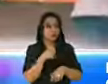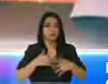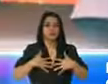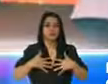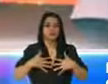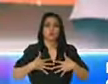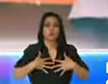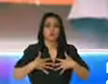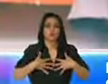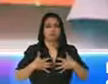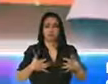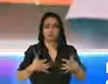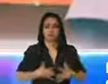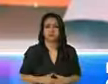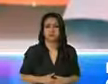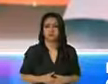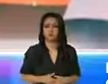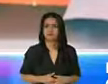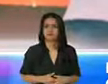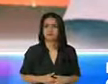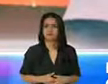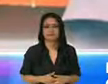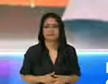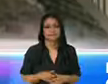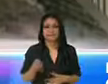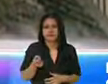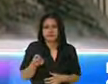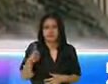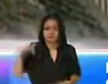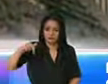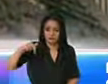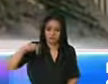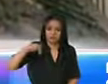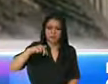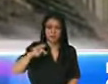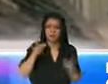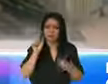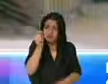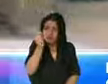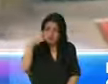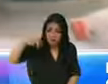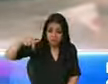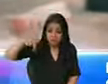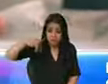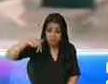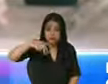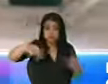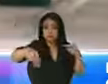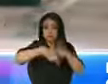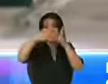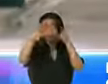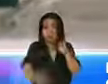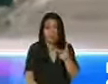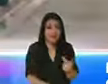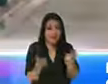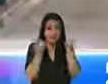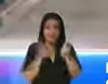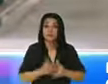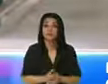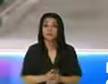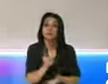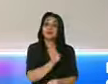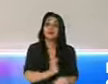pulmones. Testigos cuentan que ella no daba ni el segundo paso desde la vereda hacia la calle, cuando fue impactada por el automotor en ese barrio